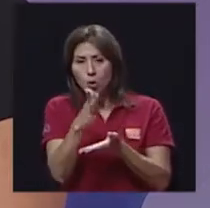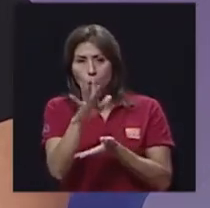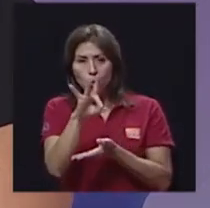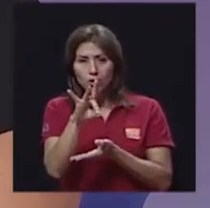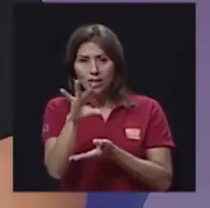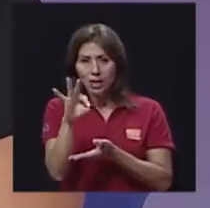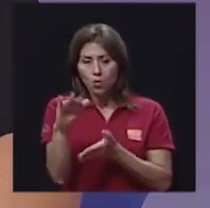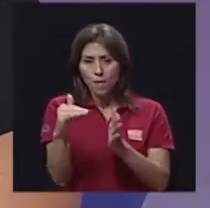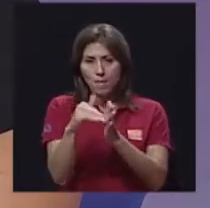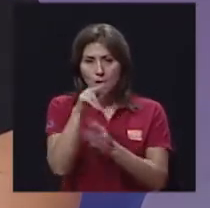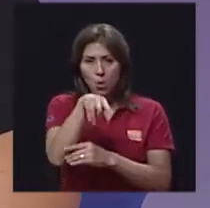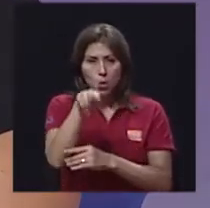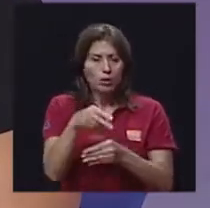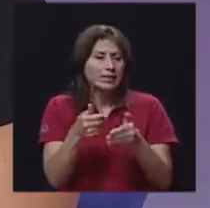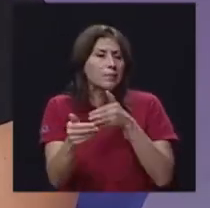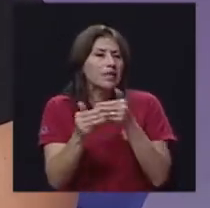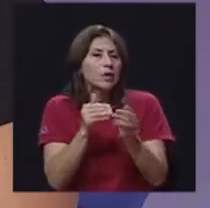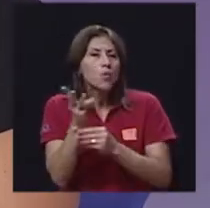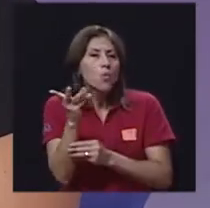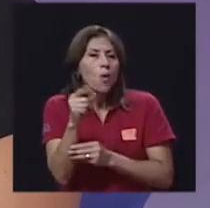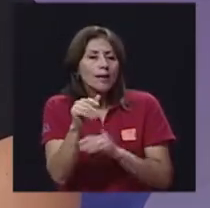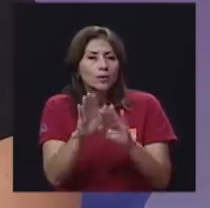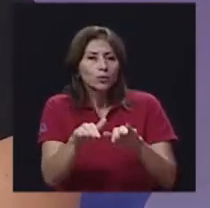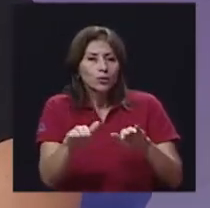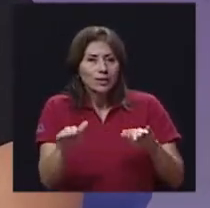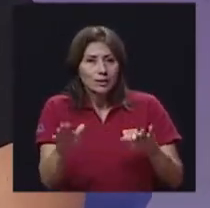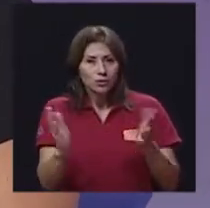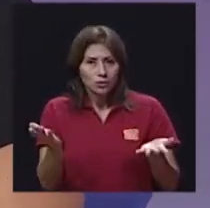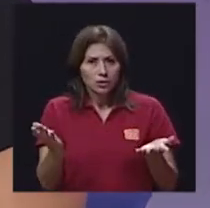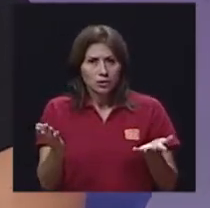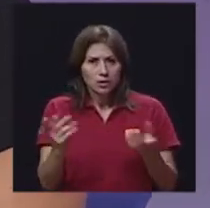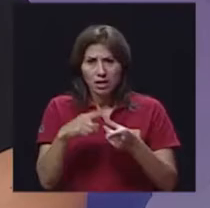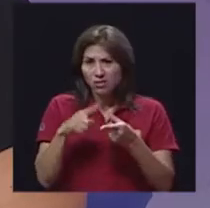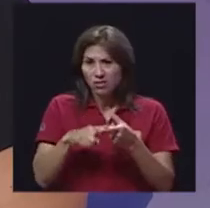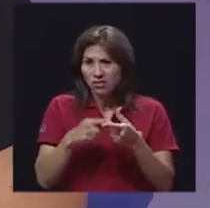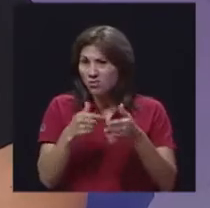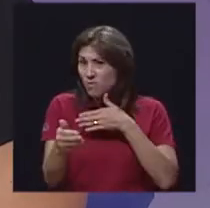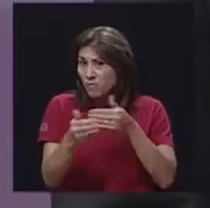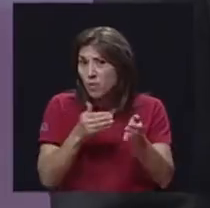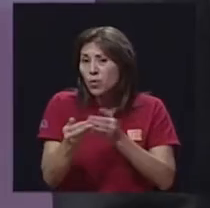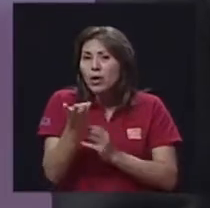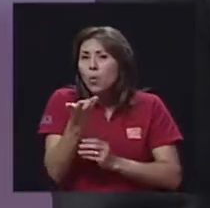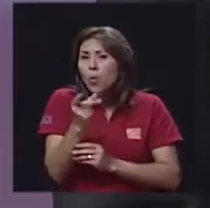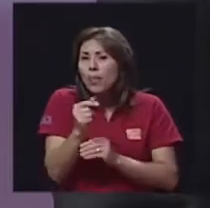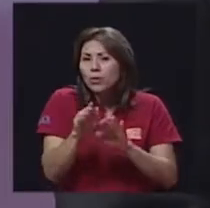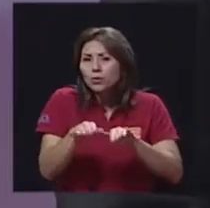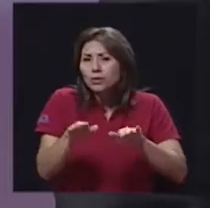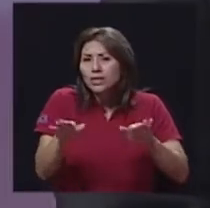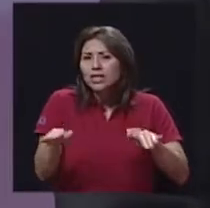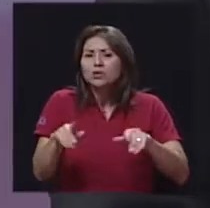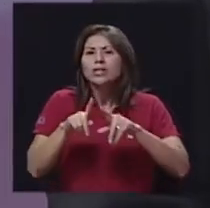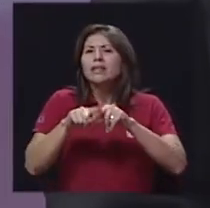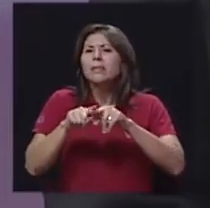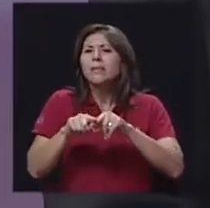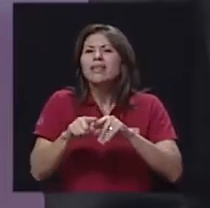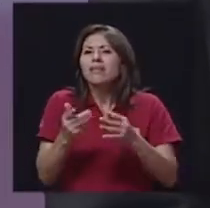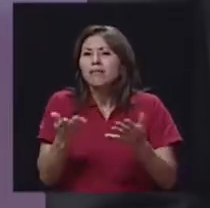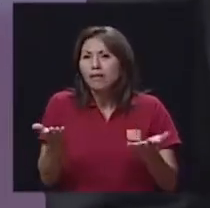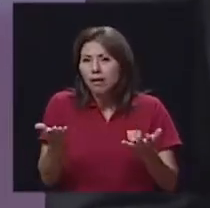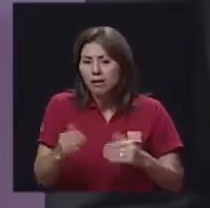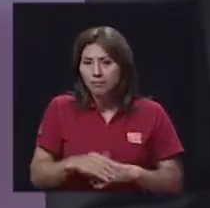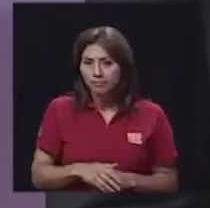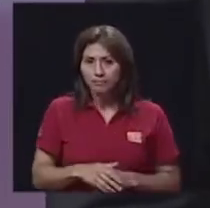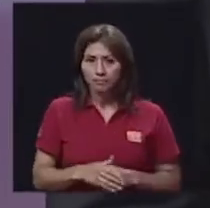colones, si es uno, dos, tres, cuatro niños. ¿No tiene que ver la cantidad de niños, niñas, o de qué depende? Bueno, hay un